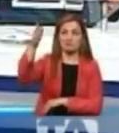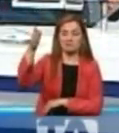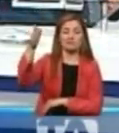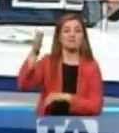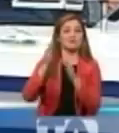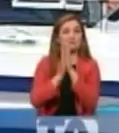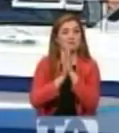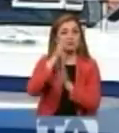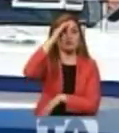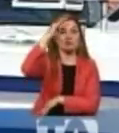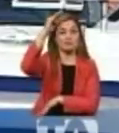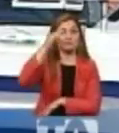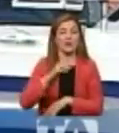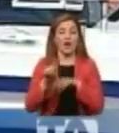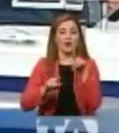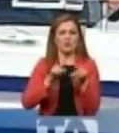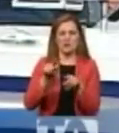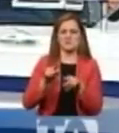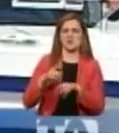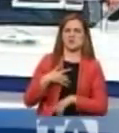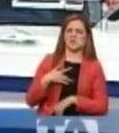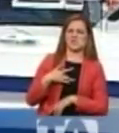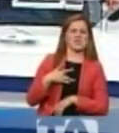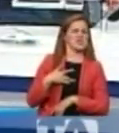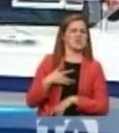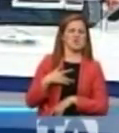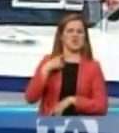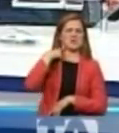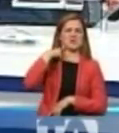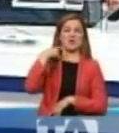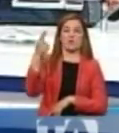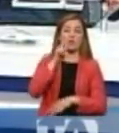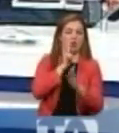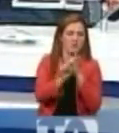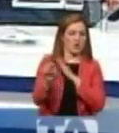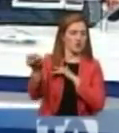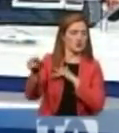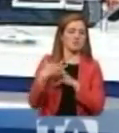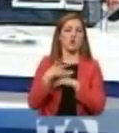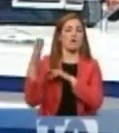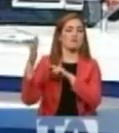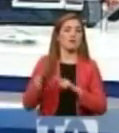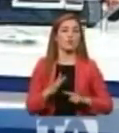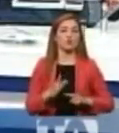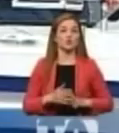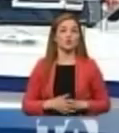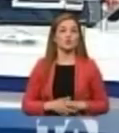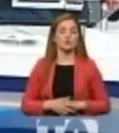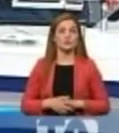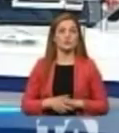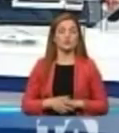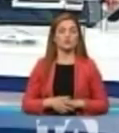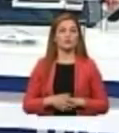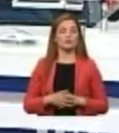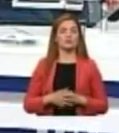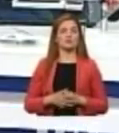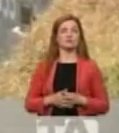solicitada. Varios de los perjudicados han emprendido acciones legales al considerar la medida como discriminatoria.